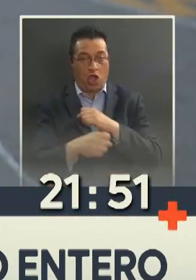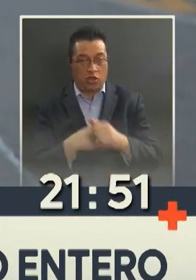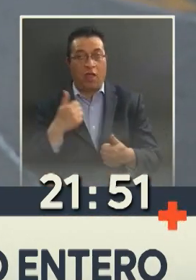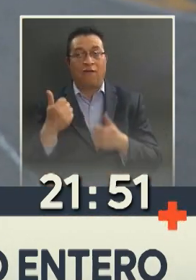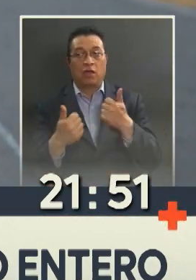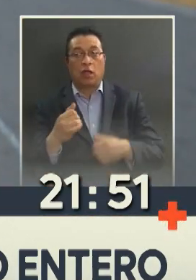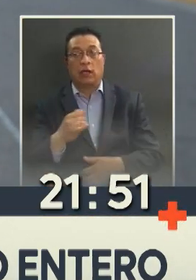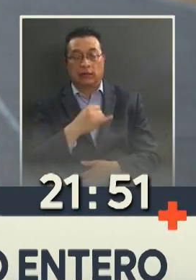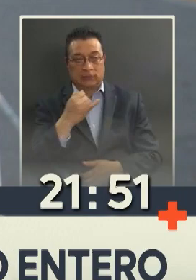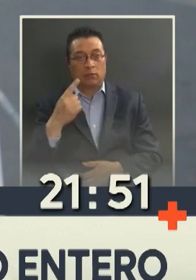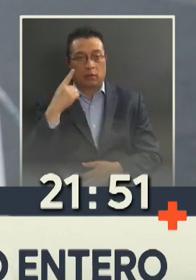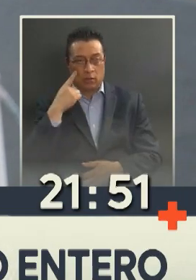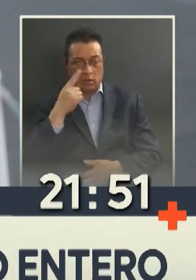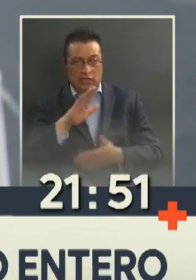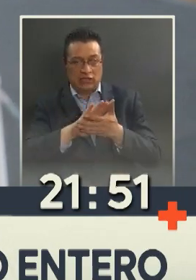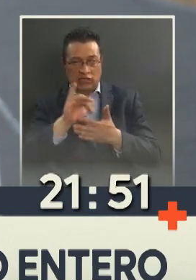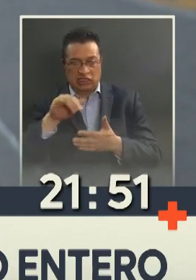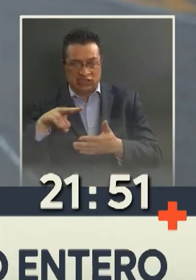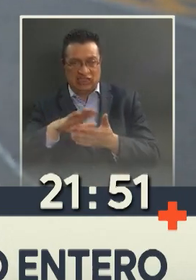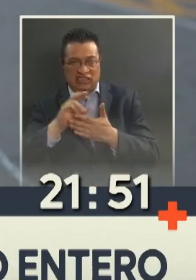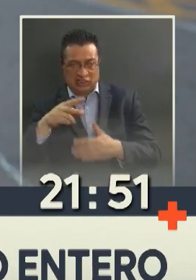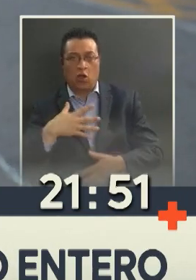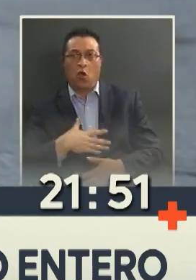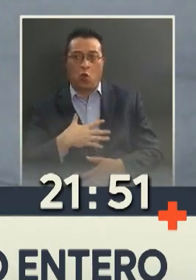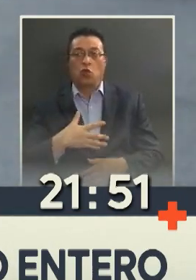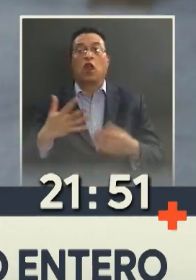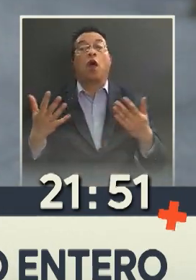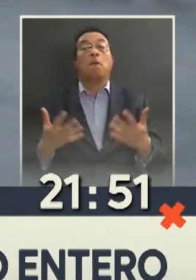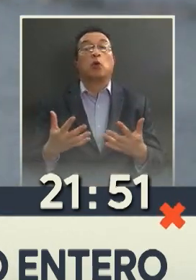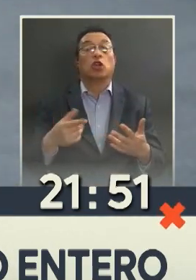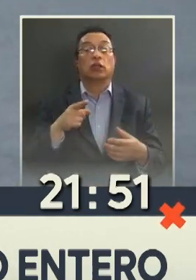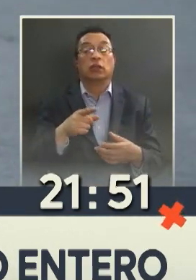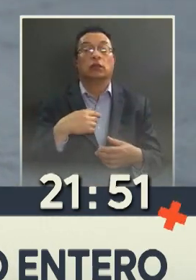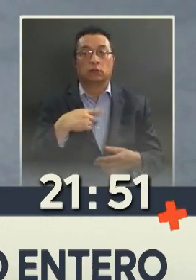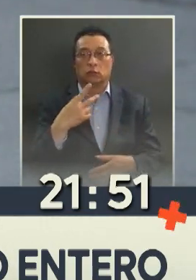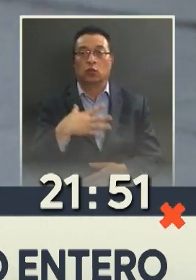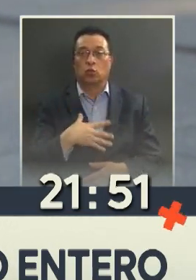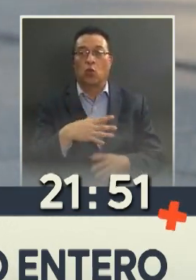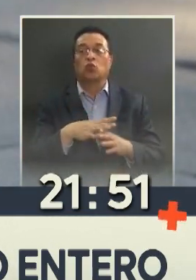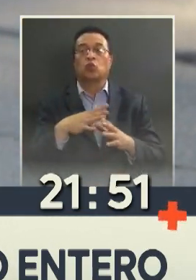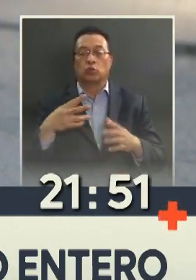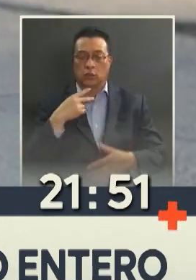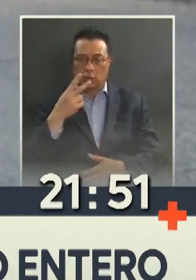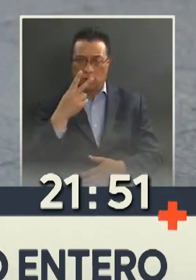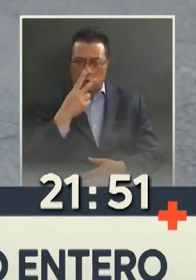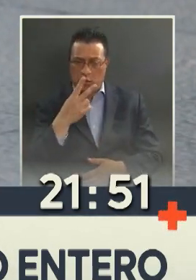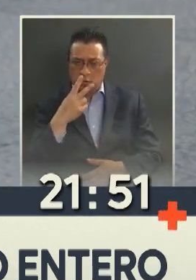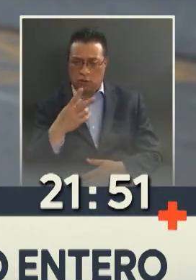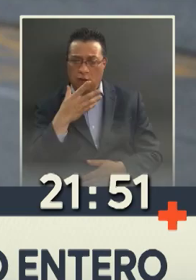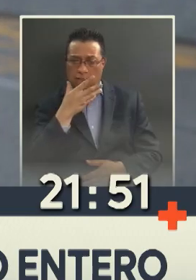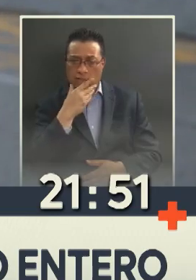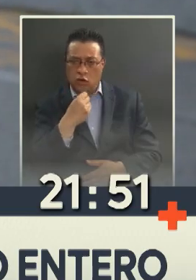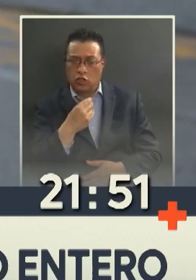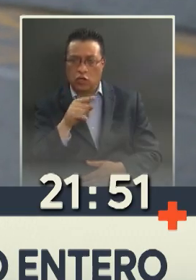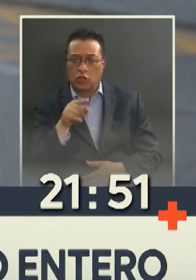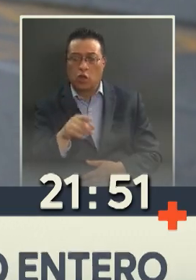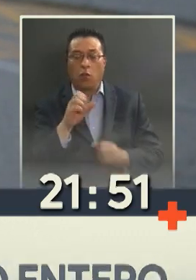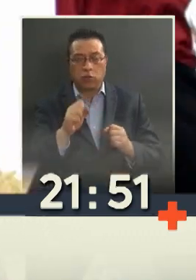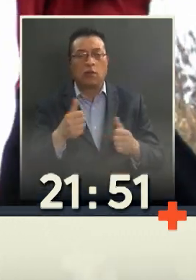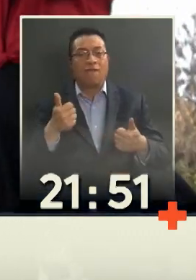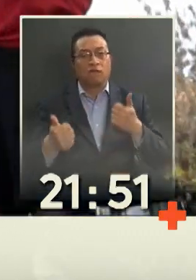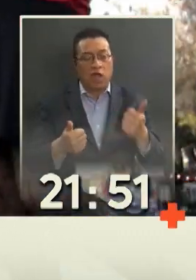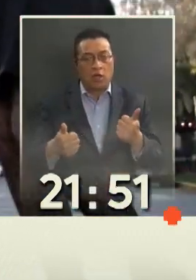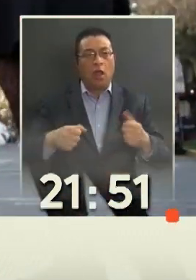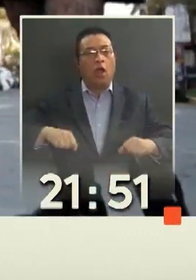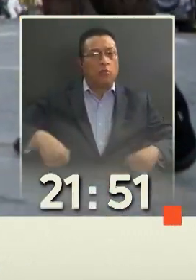llamó la atención el chinchín porque es muy atractivo. Entonces estuve mirándolo mucho. Me parecía muy atractivo porque se podía bailar y tocar a la